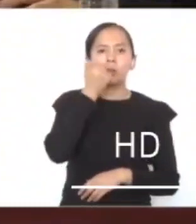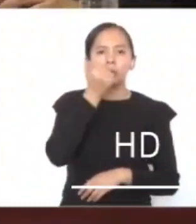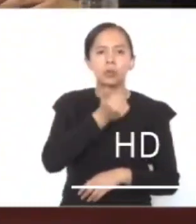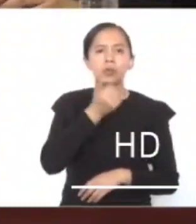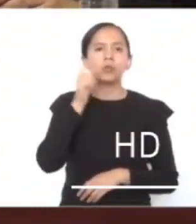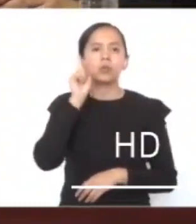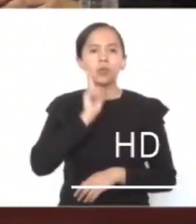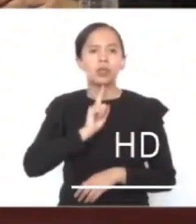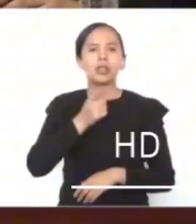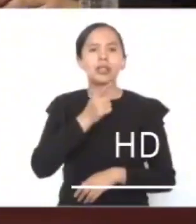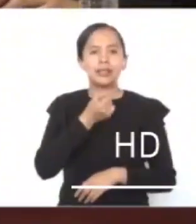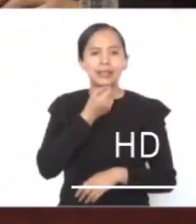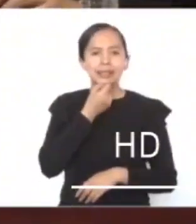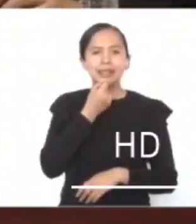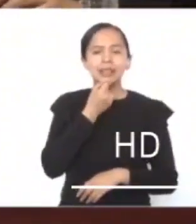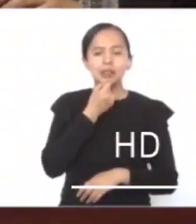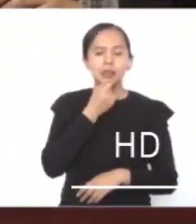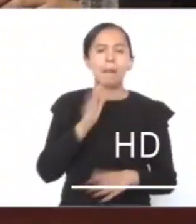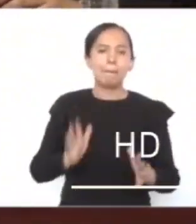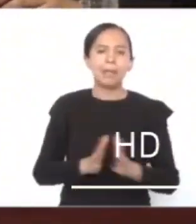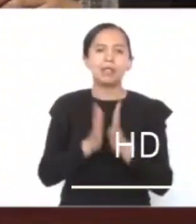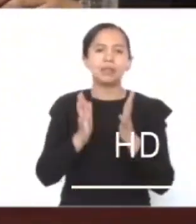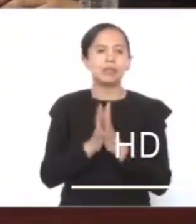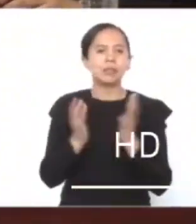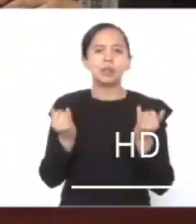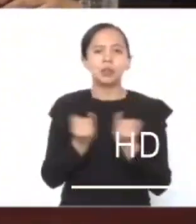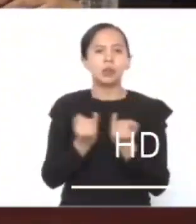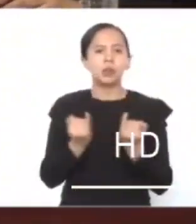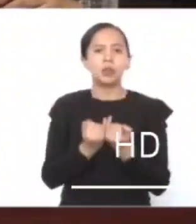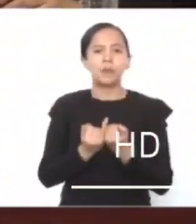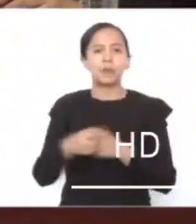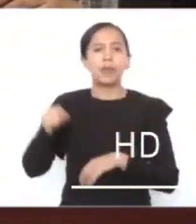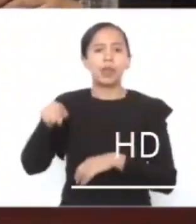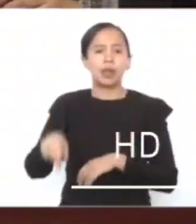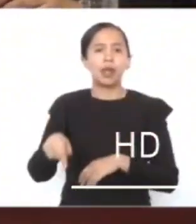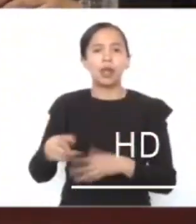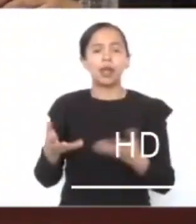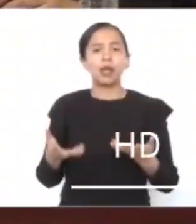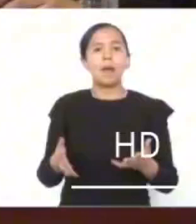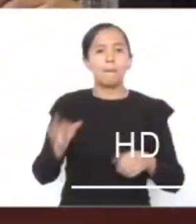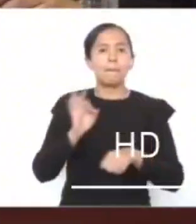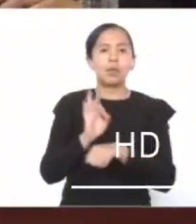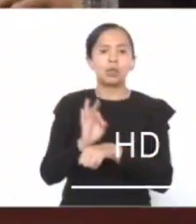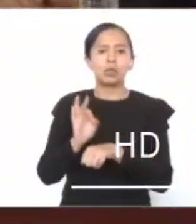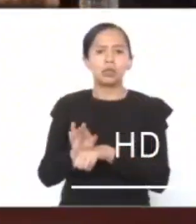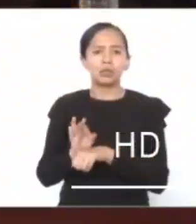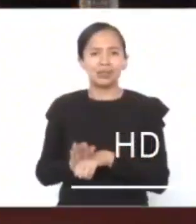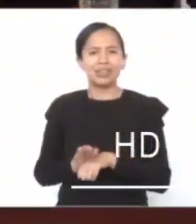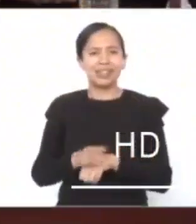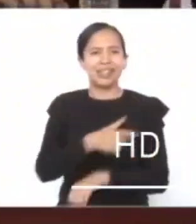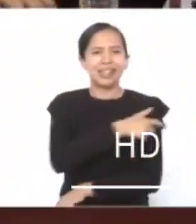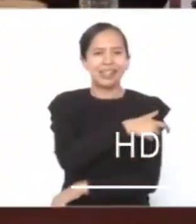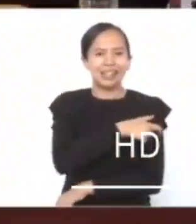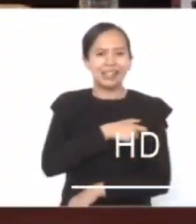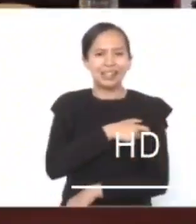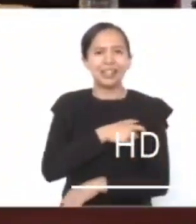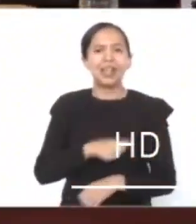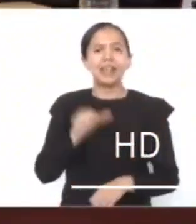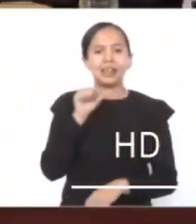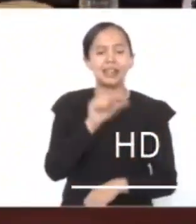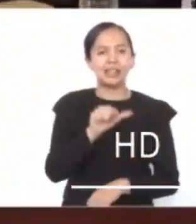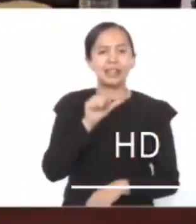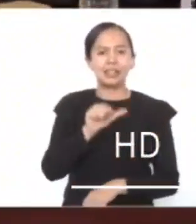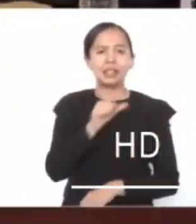también participaron. Se instalaron las unidades de gestión integral de riesgos y protección civil en las